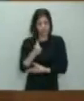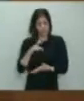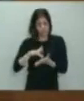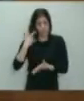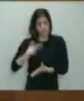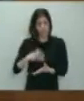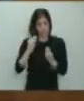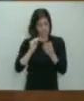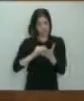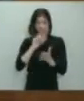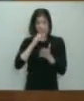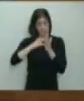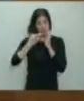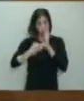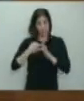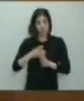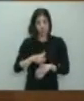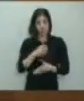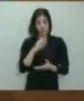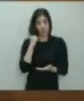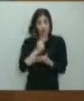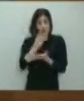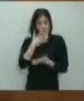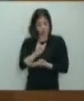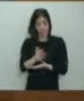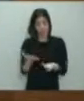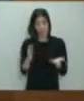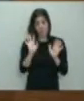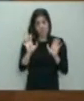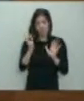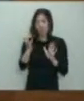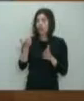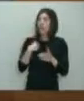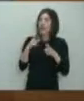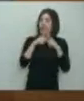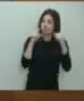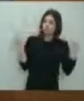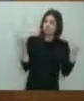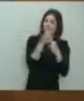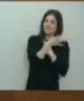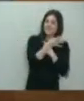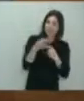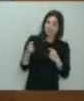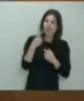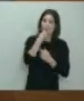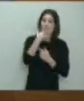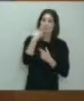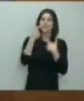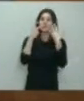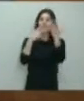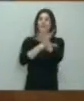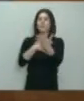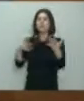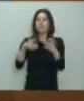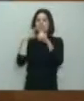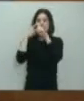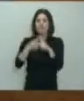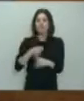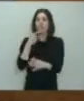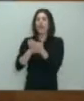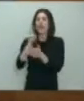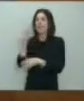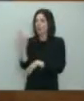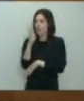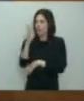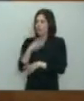justificación. Veamos ahora, por lo tanto, si hay justificación para endeudar a Asturias en 157 millones para pagar a proveedores. También, para que